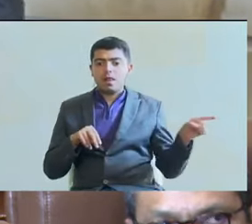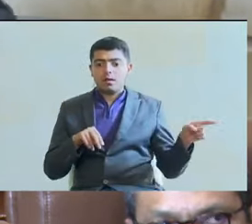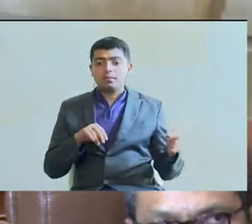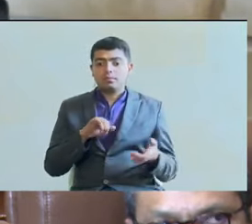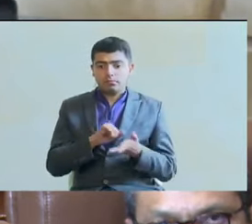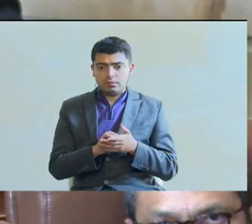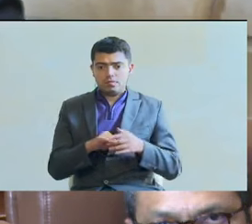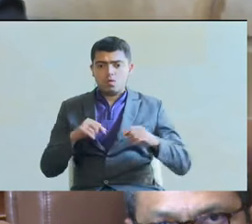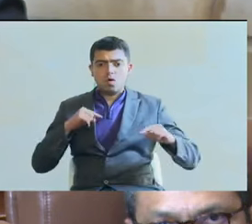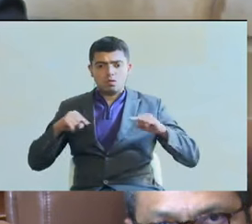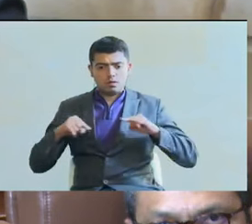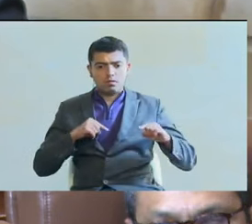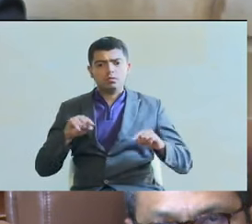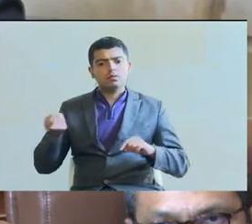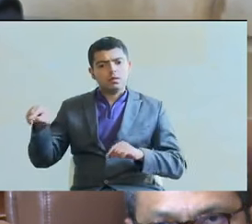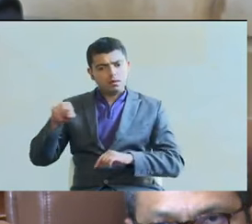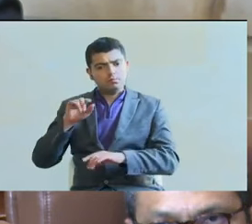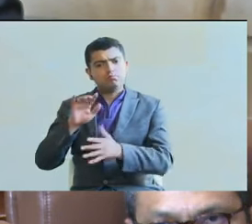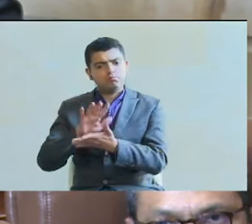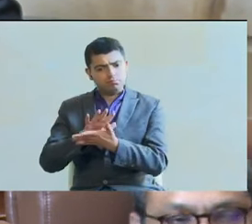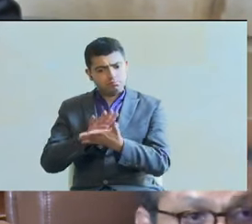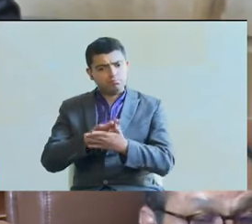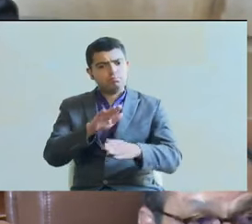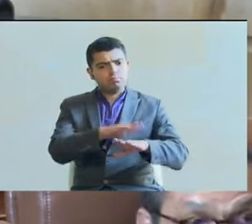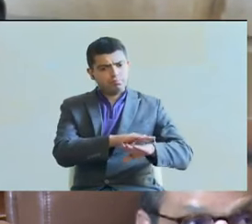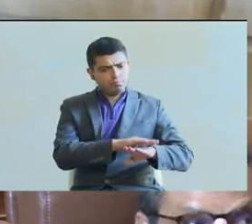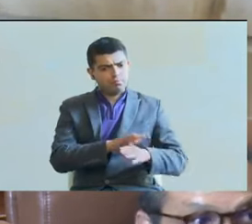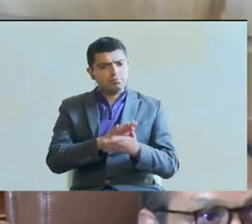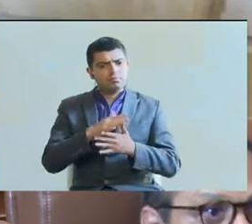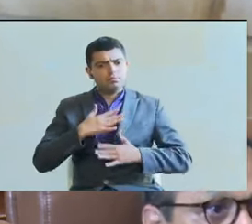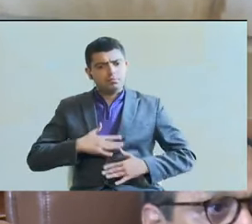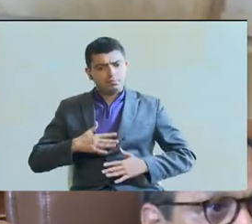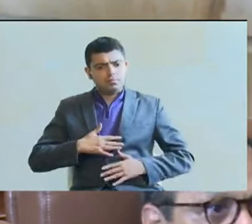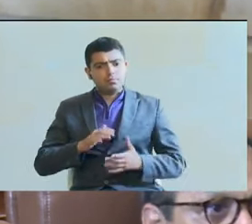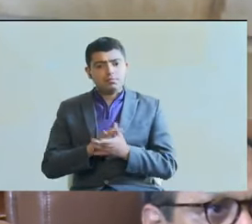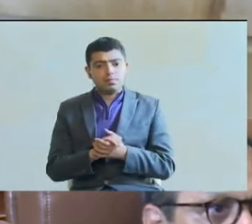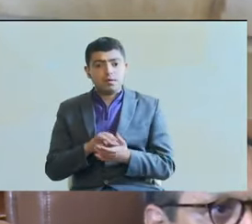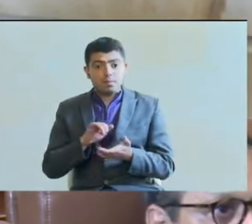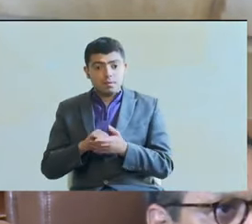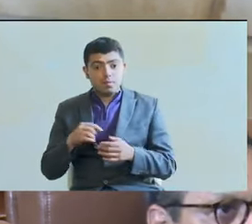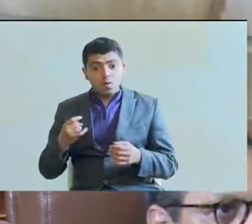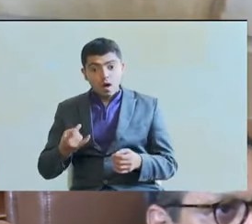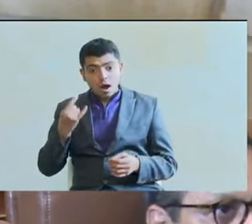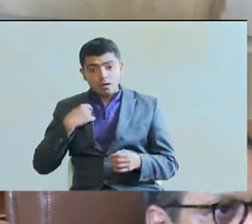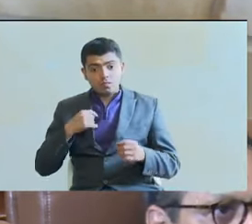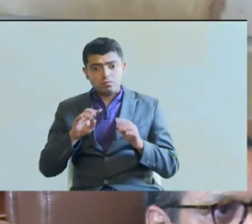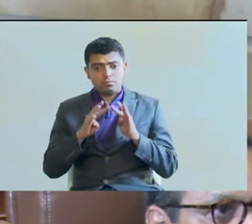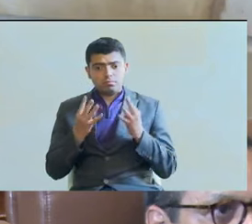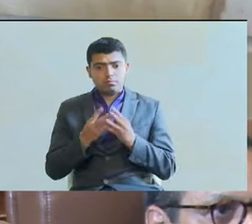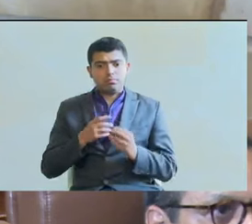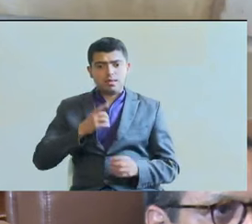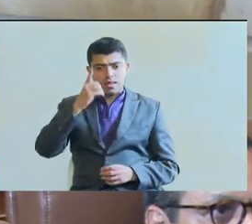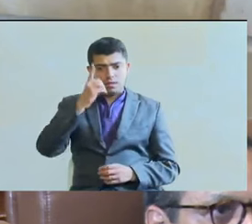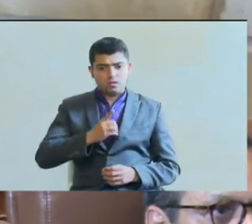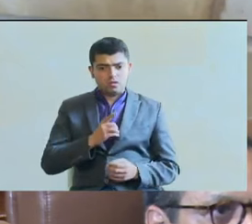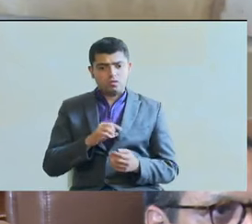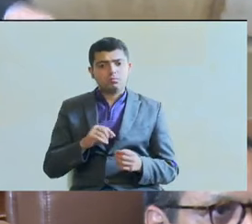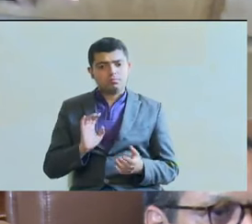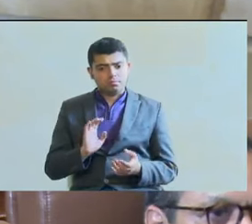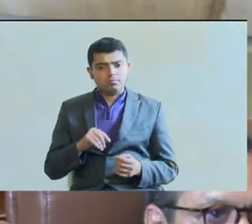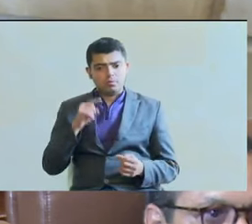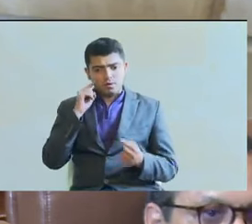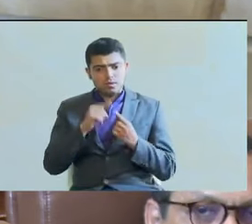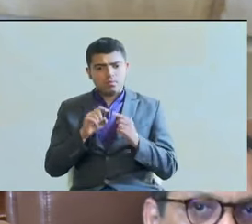den tranquilidad y Claridad a esta plenaria para efectos de que aquí se pueda tomar una decisión de fondo sobre este